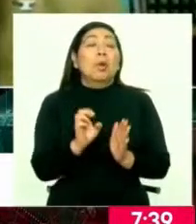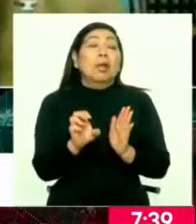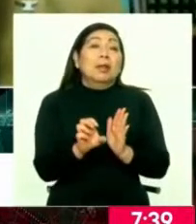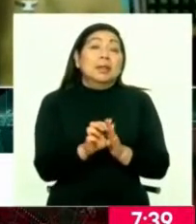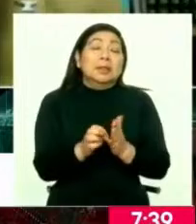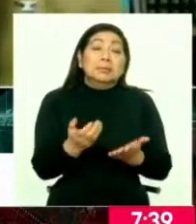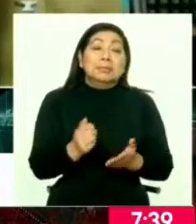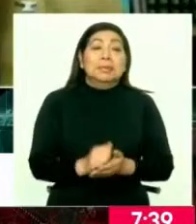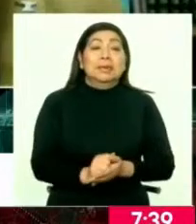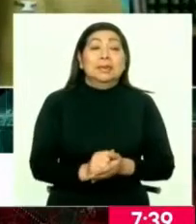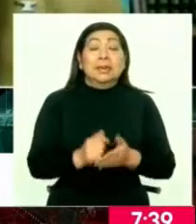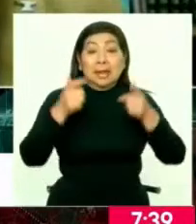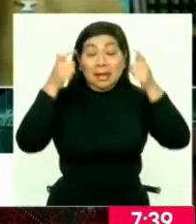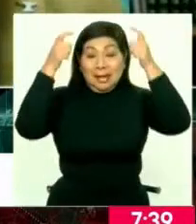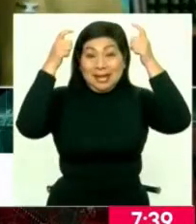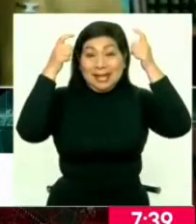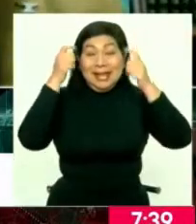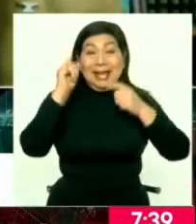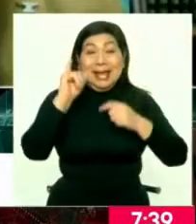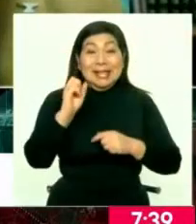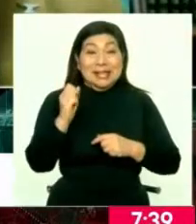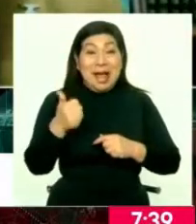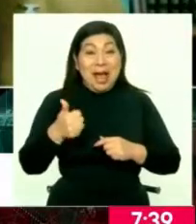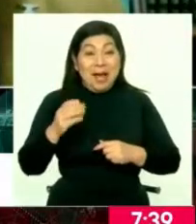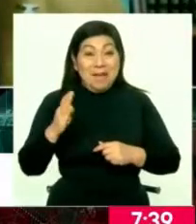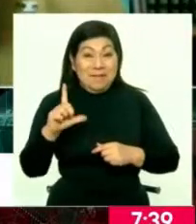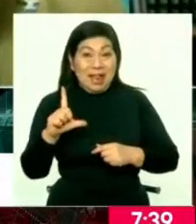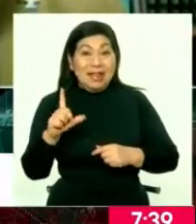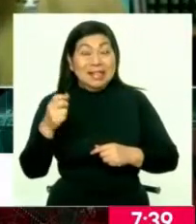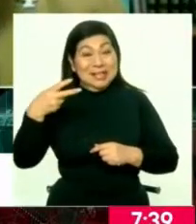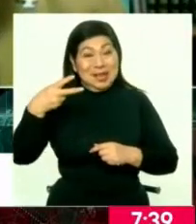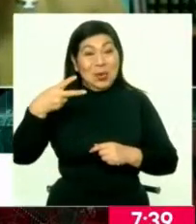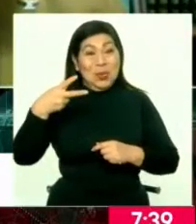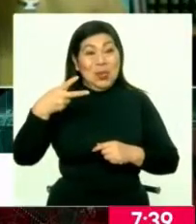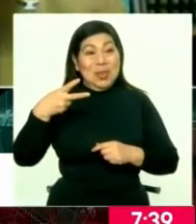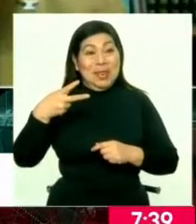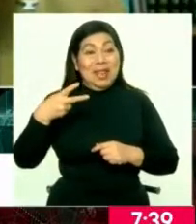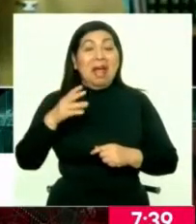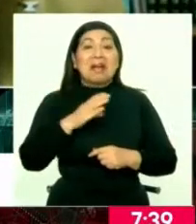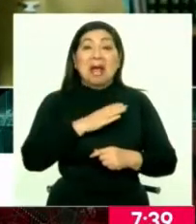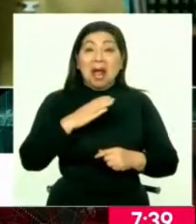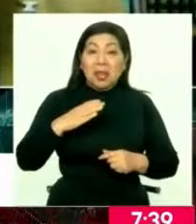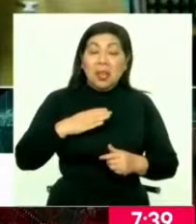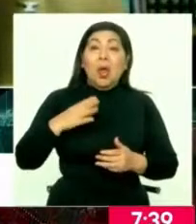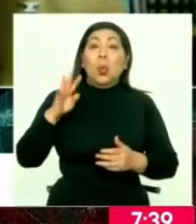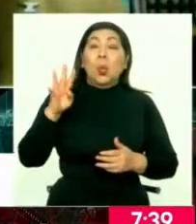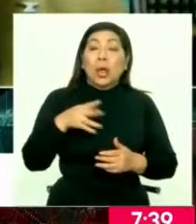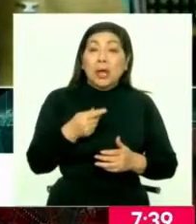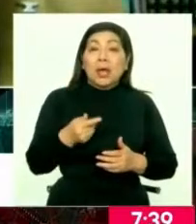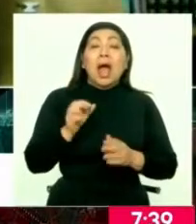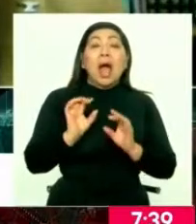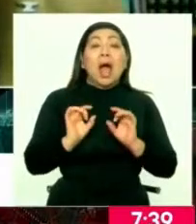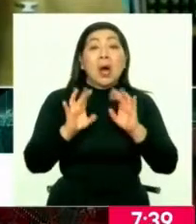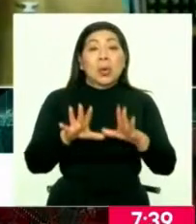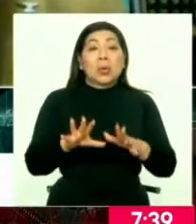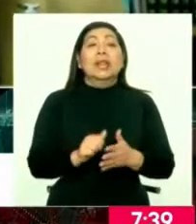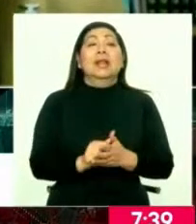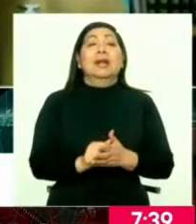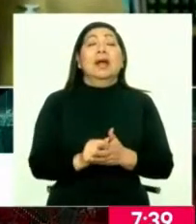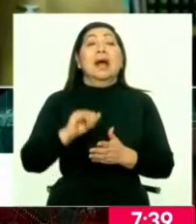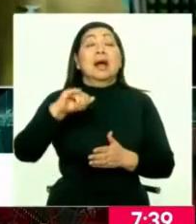no, la reina Isabel era jefa de Estado de Canadá, Nueva Zelanda, Australia,